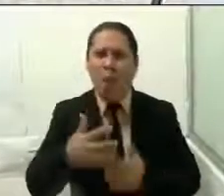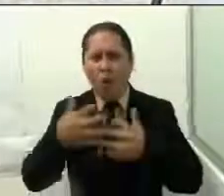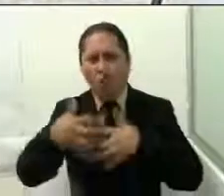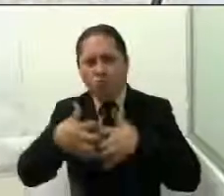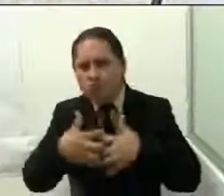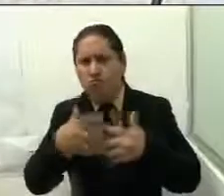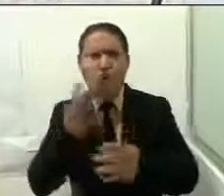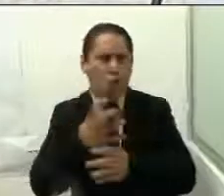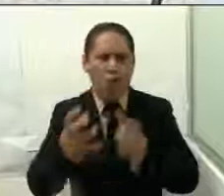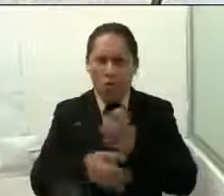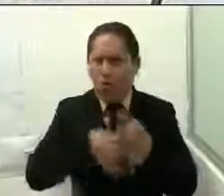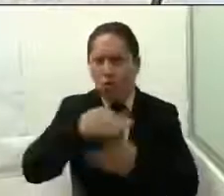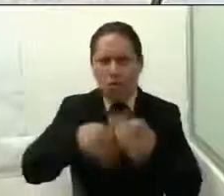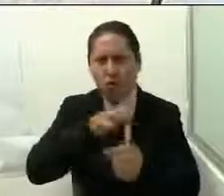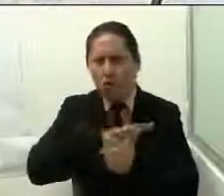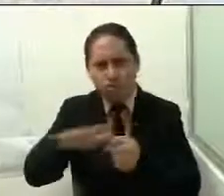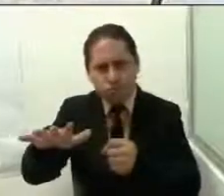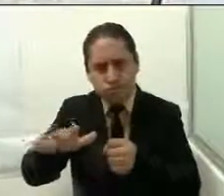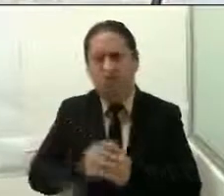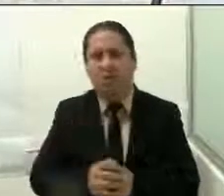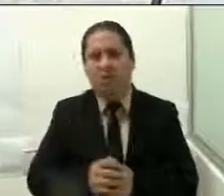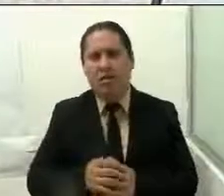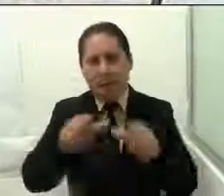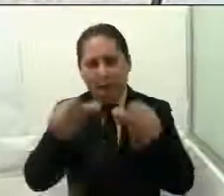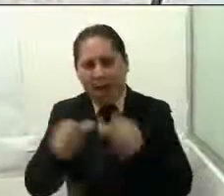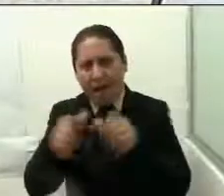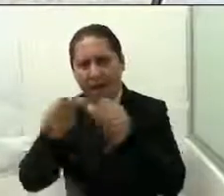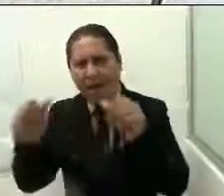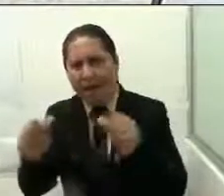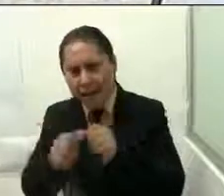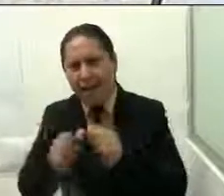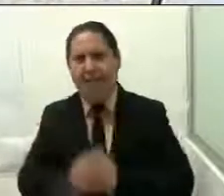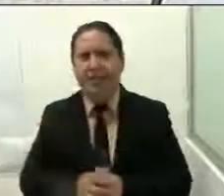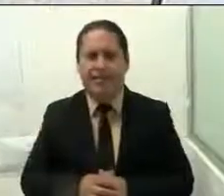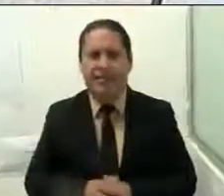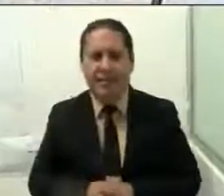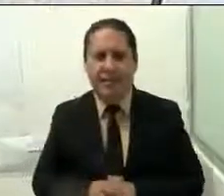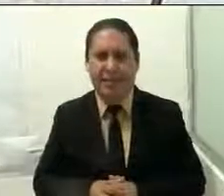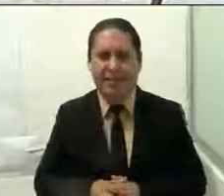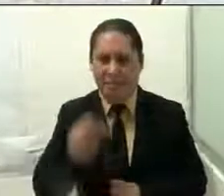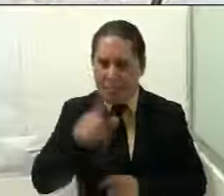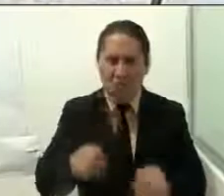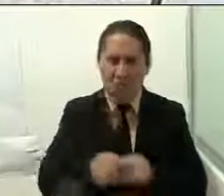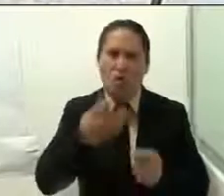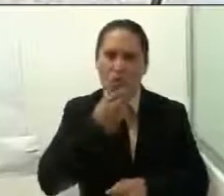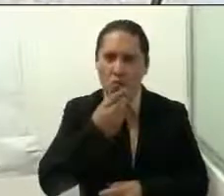de mil 216 hectáreas de 301 productores